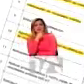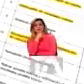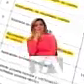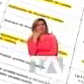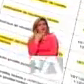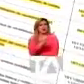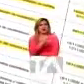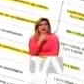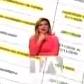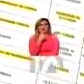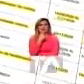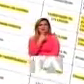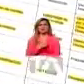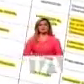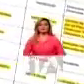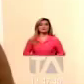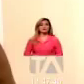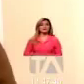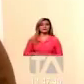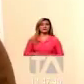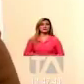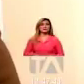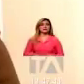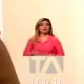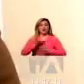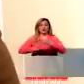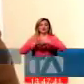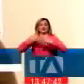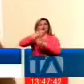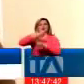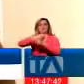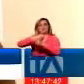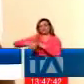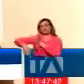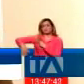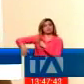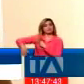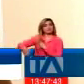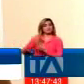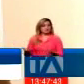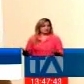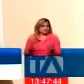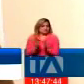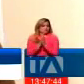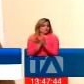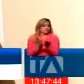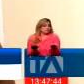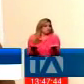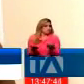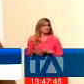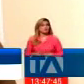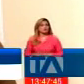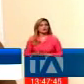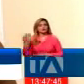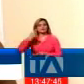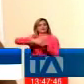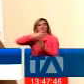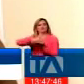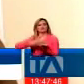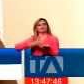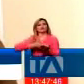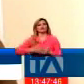una coincidencia sospechosa. Un cronograma de trabajo retrasado. Hemos solicitado hace un mes y